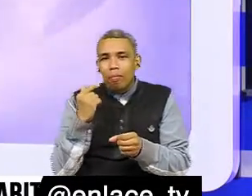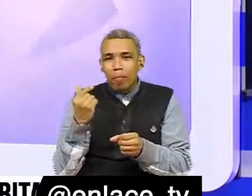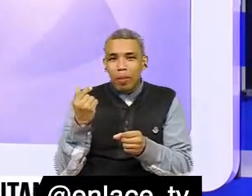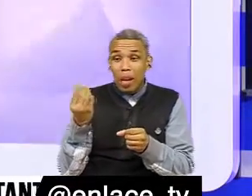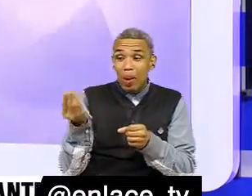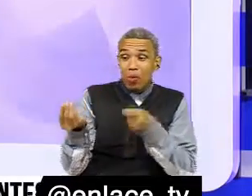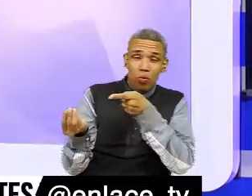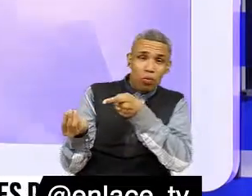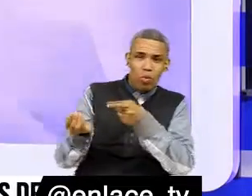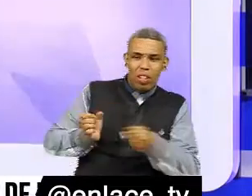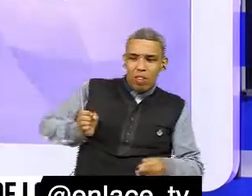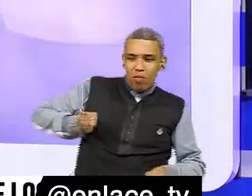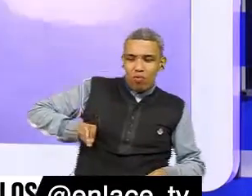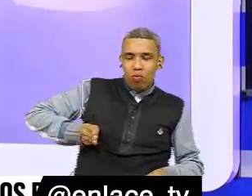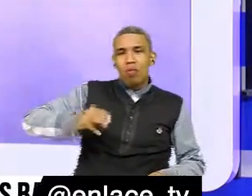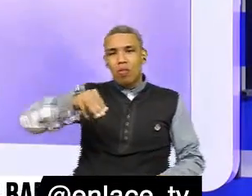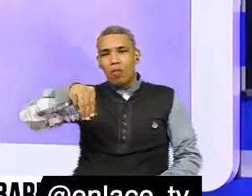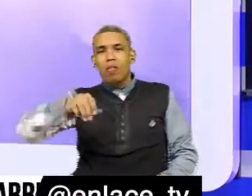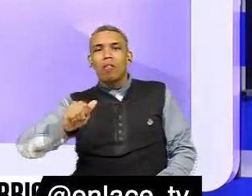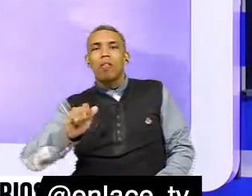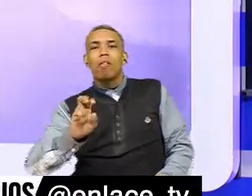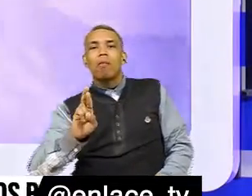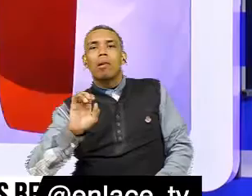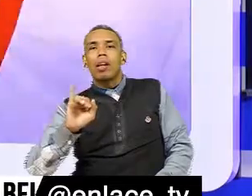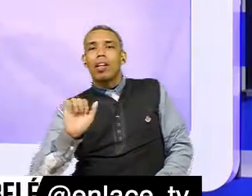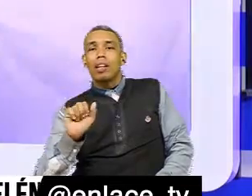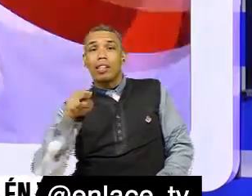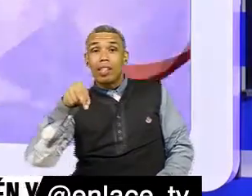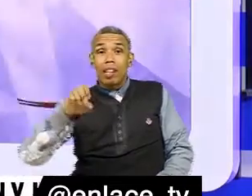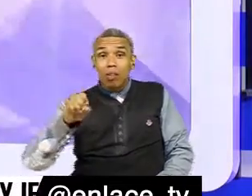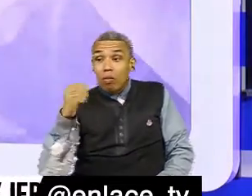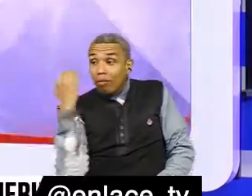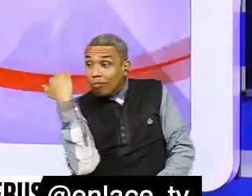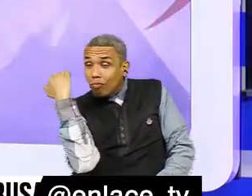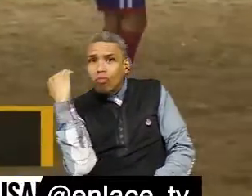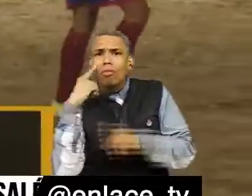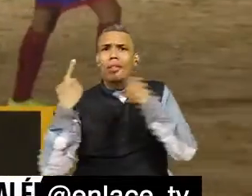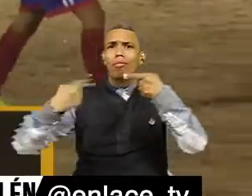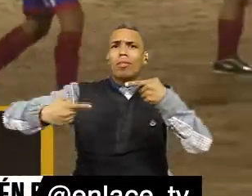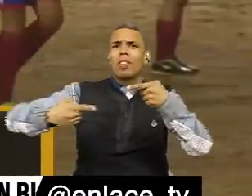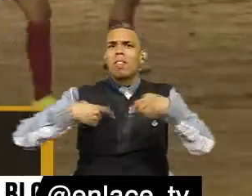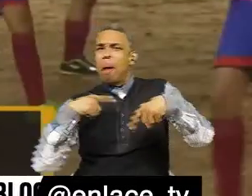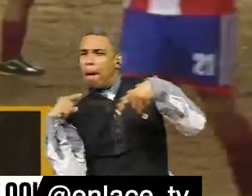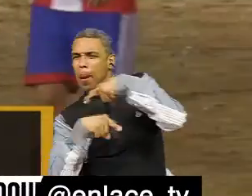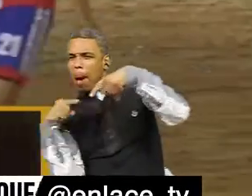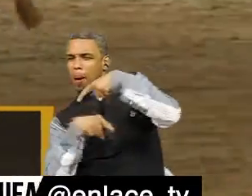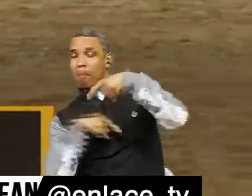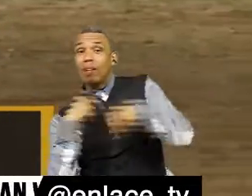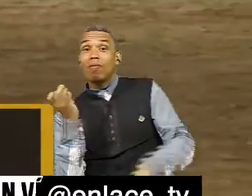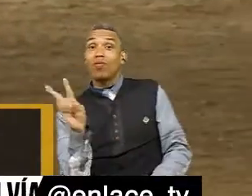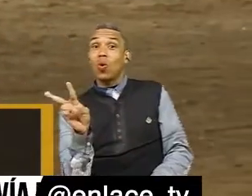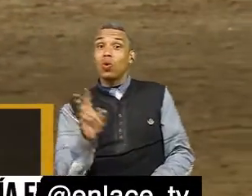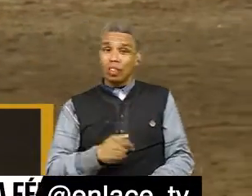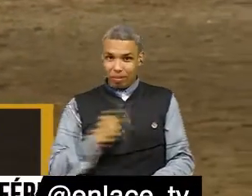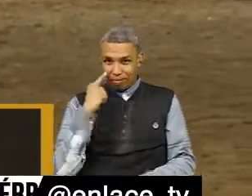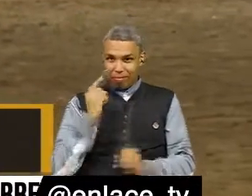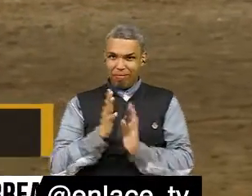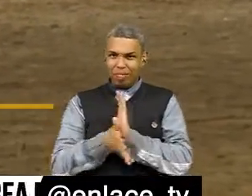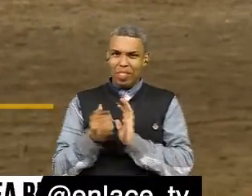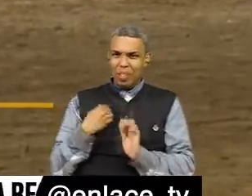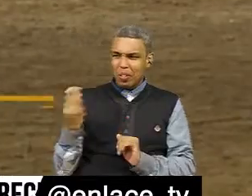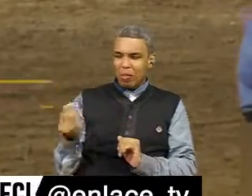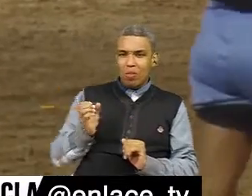una buena campaña y que el fin de semana ha goleado 12 goles por 0. Con una evidente superioridad técnico-táctica, el Club